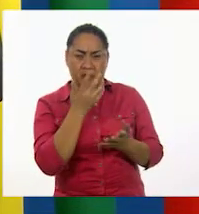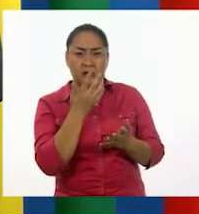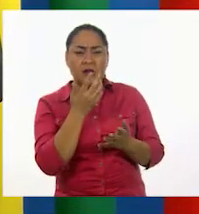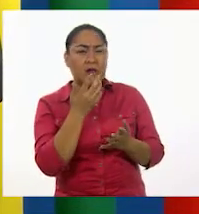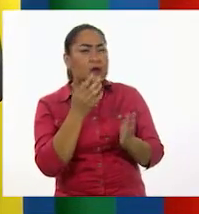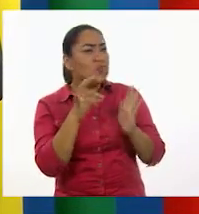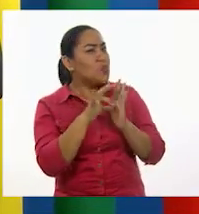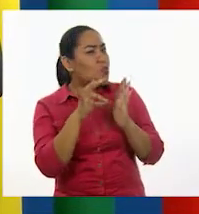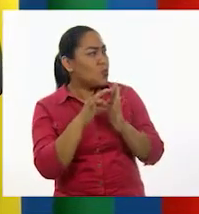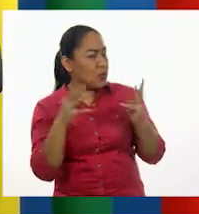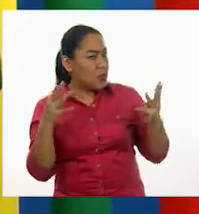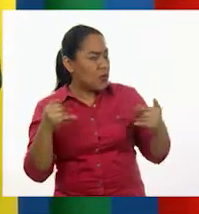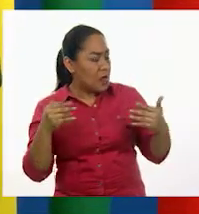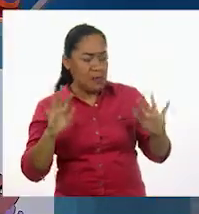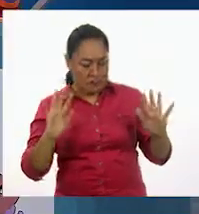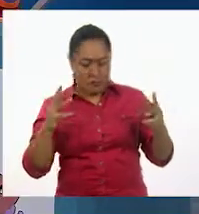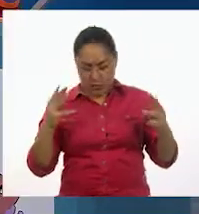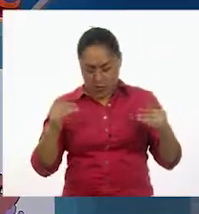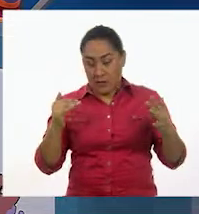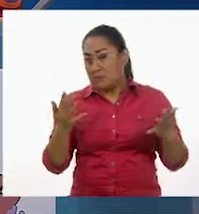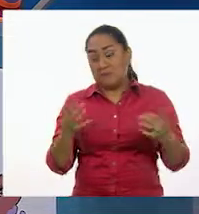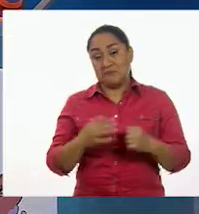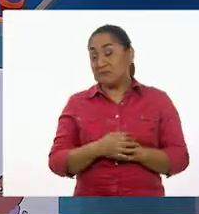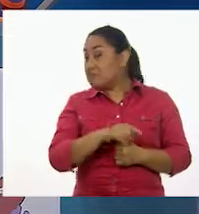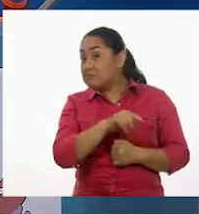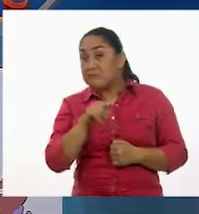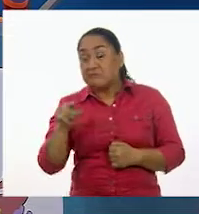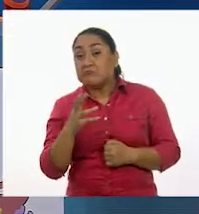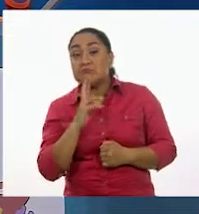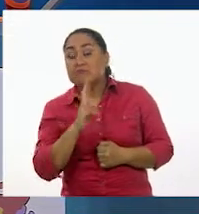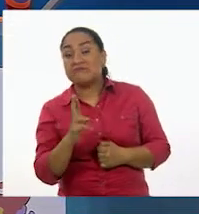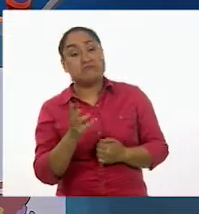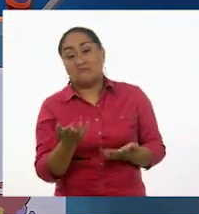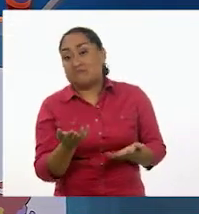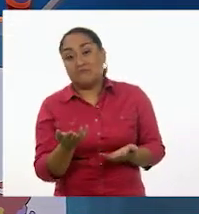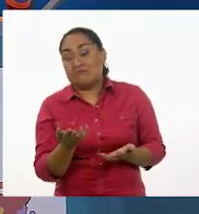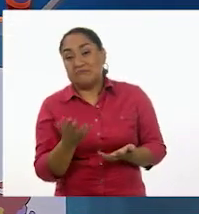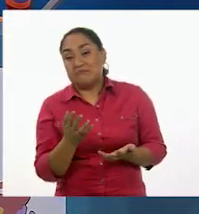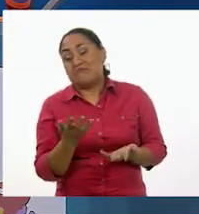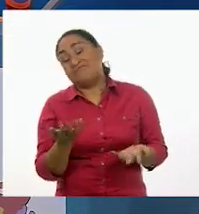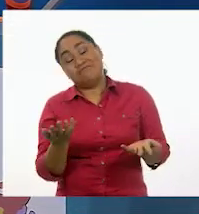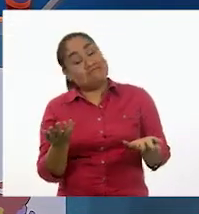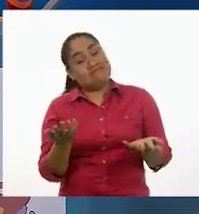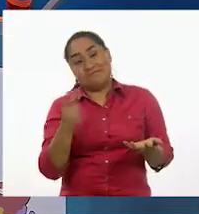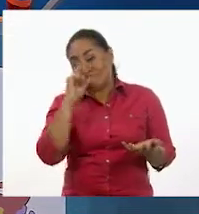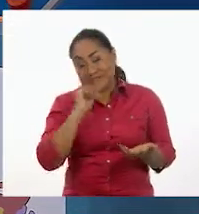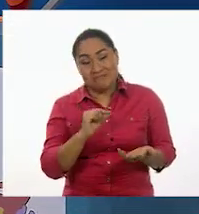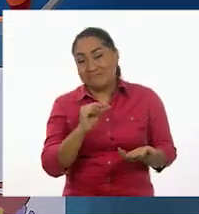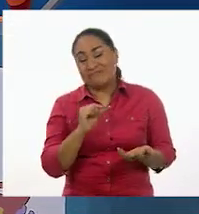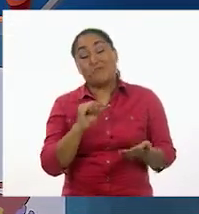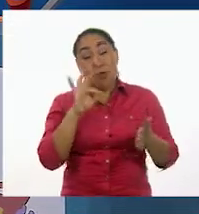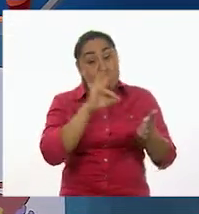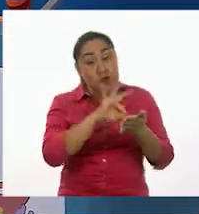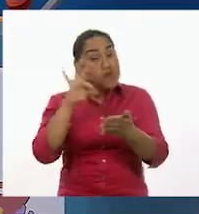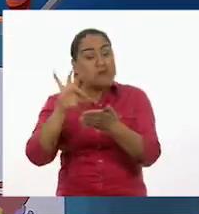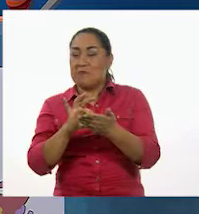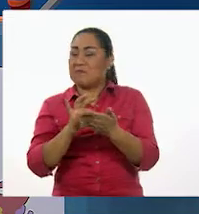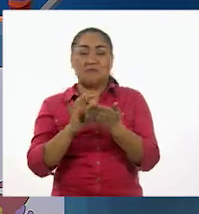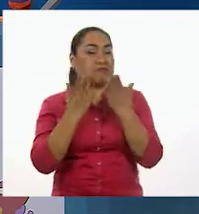con los puntos? 3-3, ¿no? Pues ninguno de los dos dio la respuesta correcta a esta pregunta, así que en esta ronda no hubo puntos y